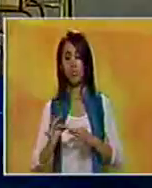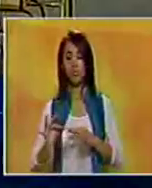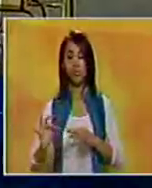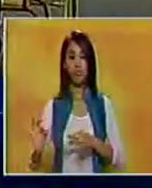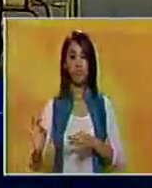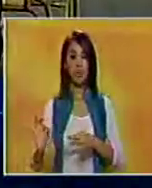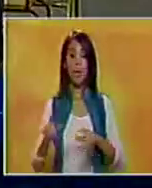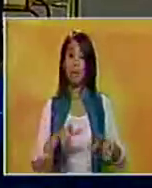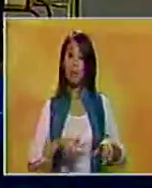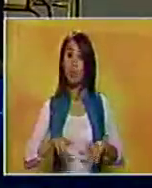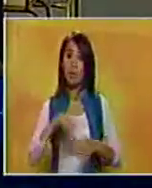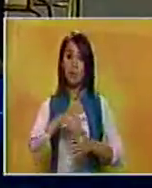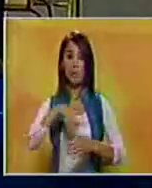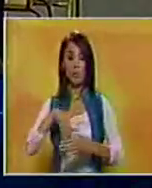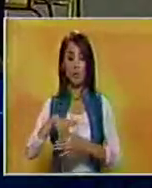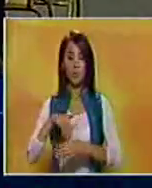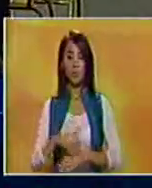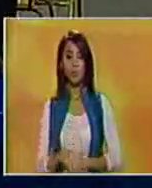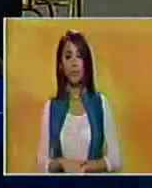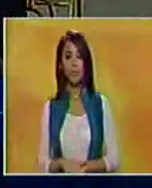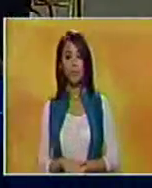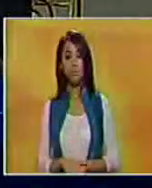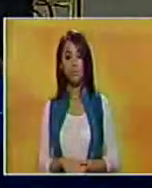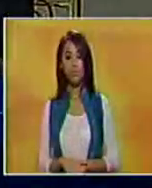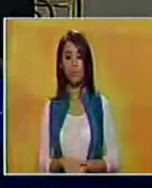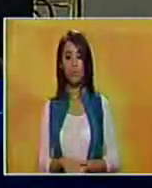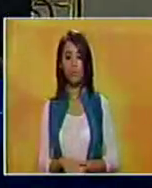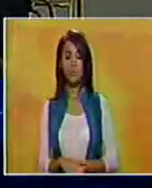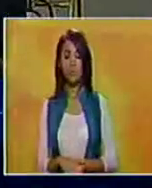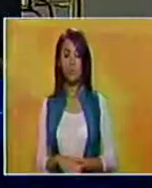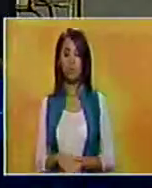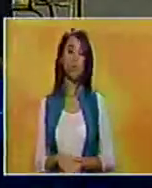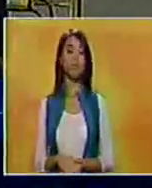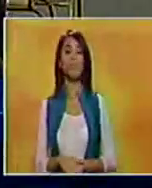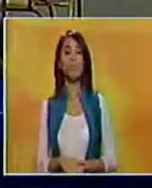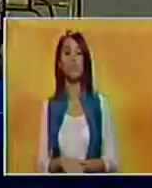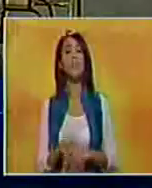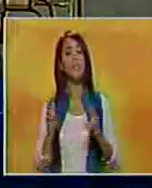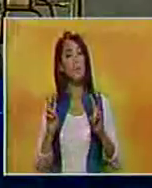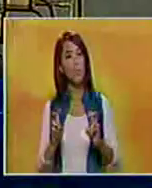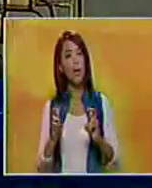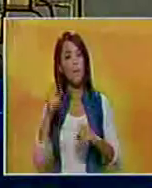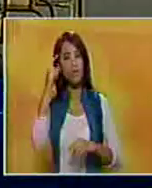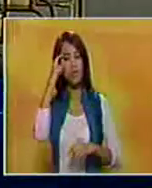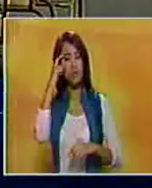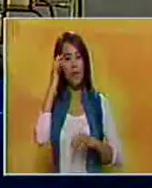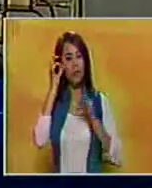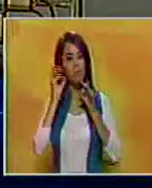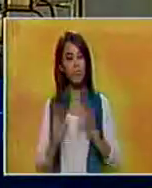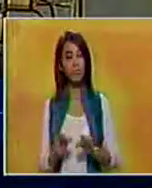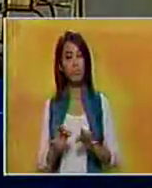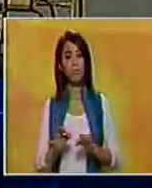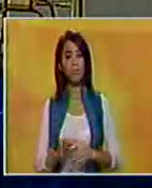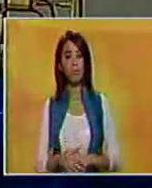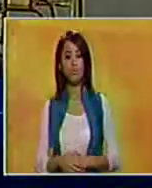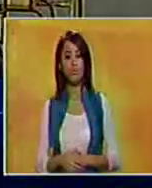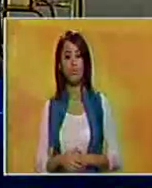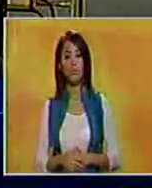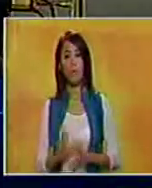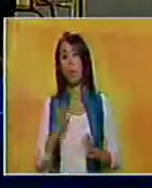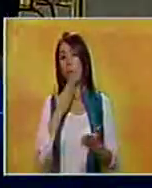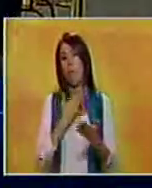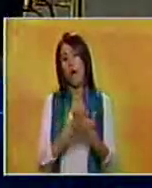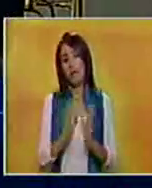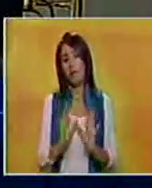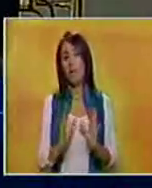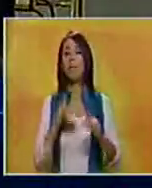centro de votación y se abrirá, vista la nueva fecha establecida para propuesta para